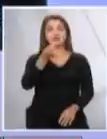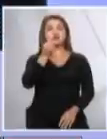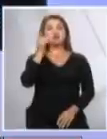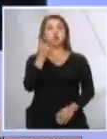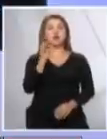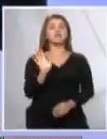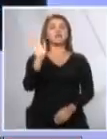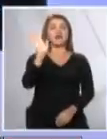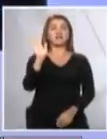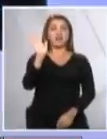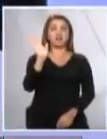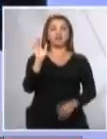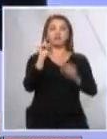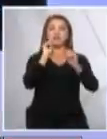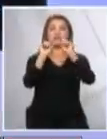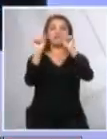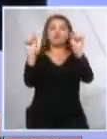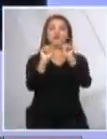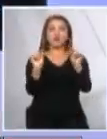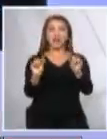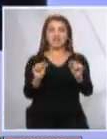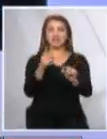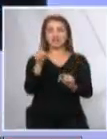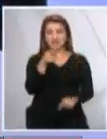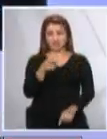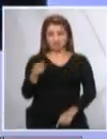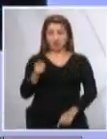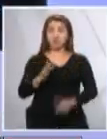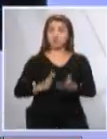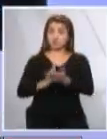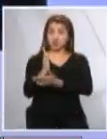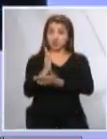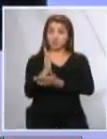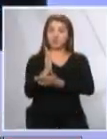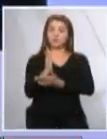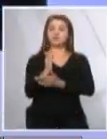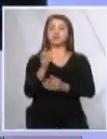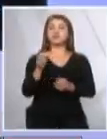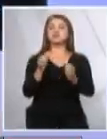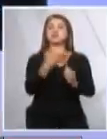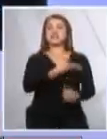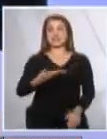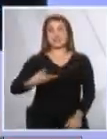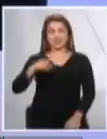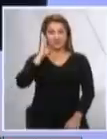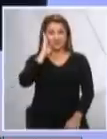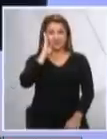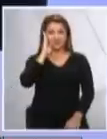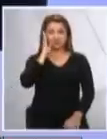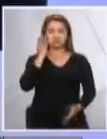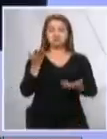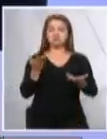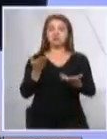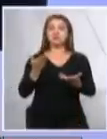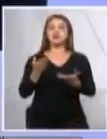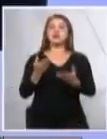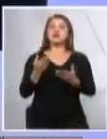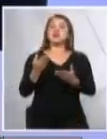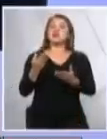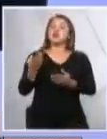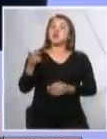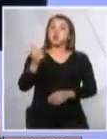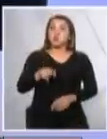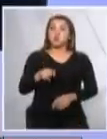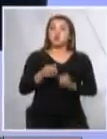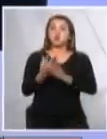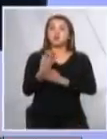son los candidatos a frase de la semana. Partimos con la presidenta, Michelle Bachelet, ante las nuevas